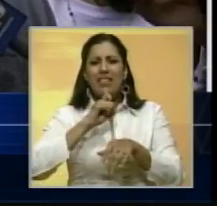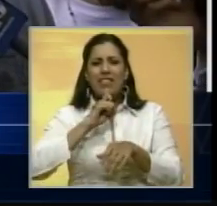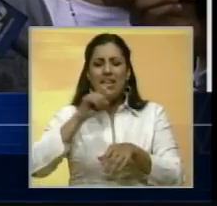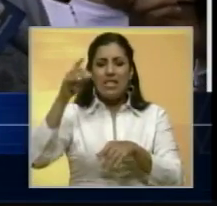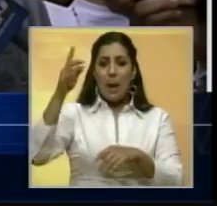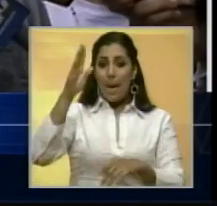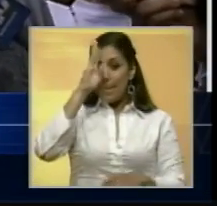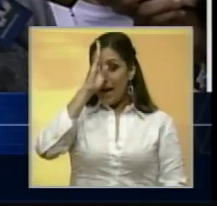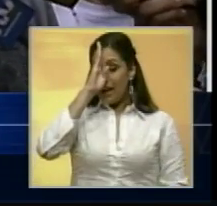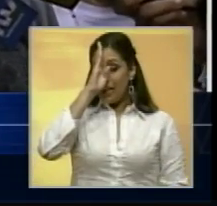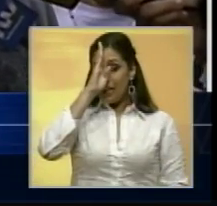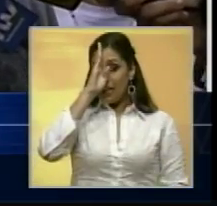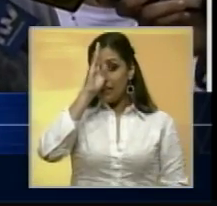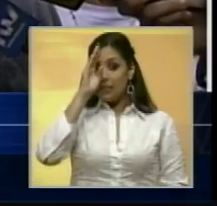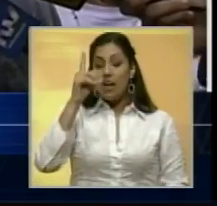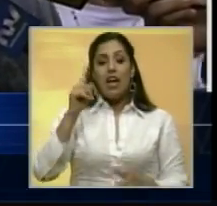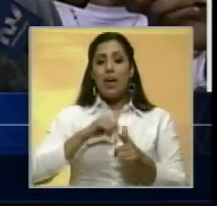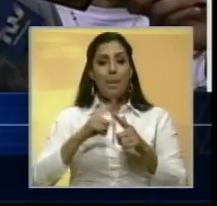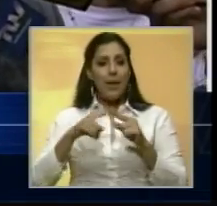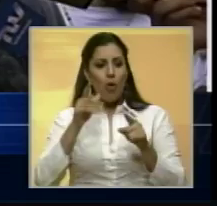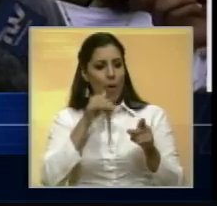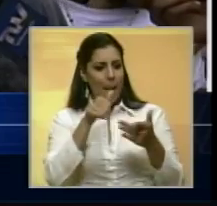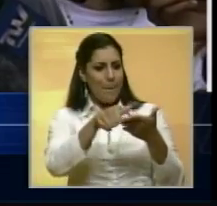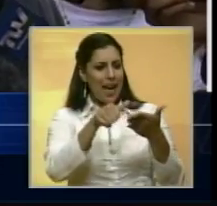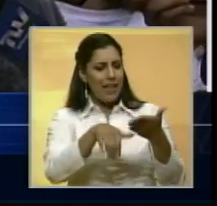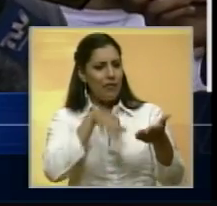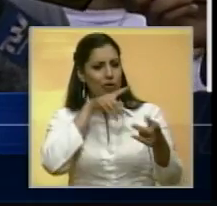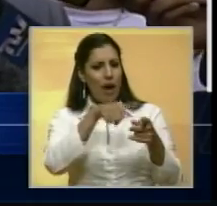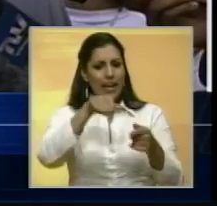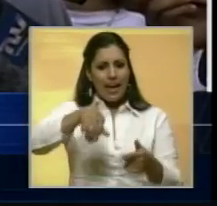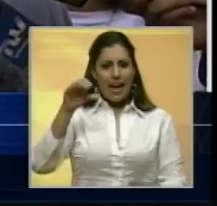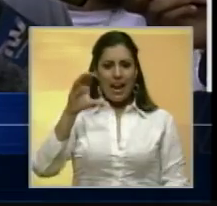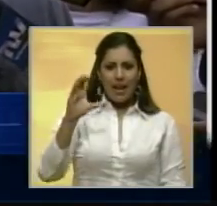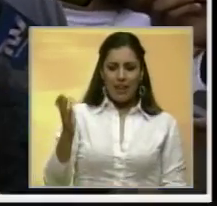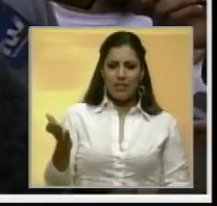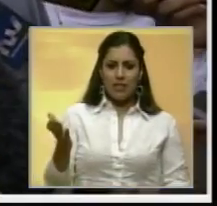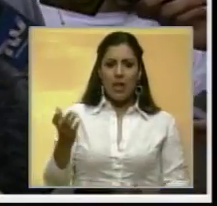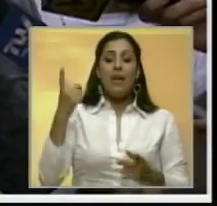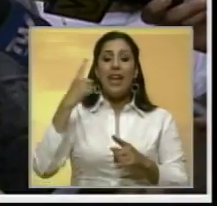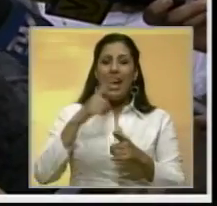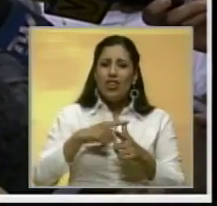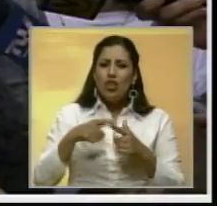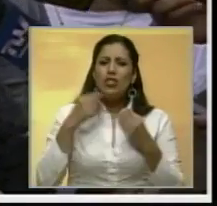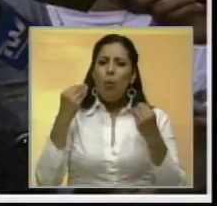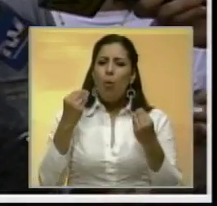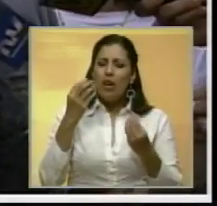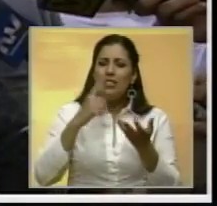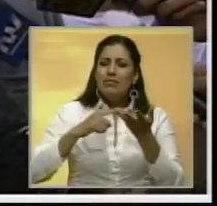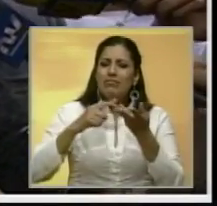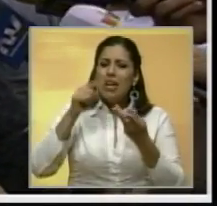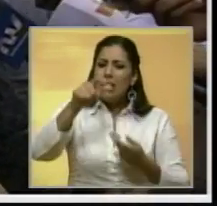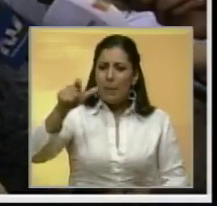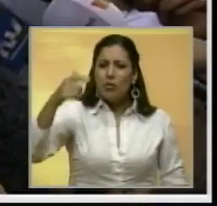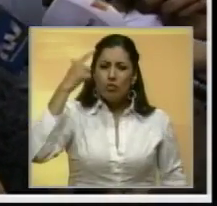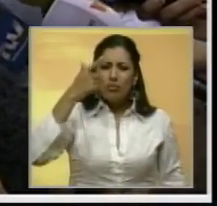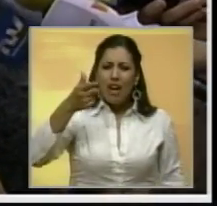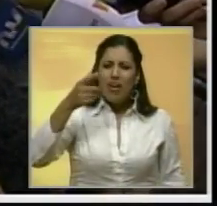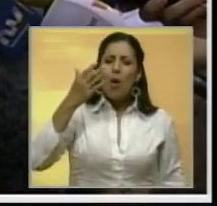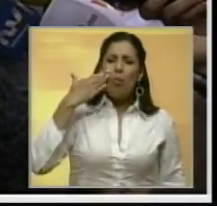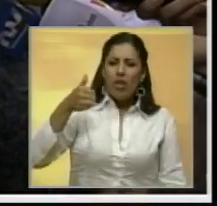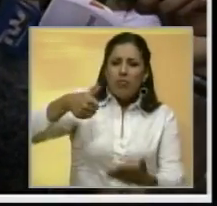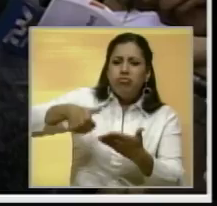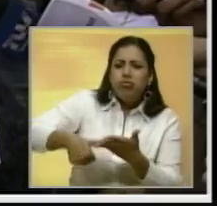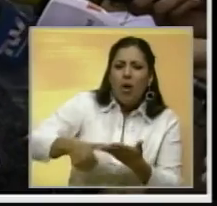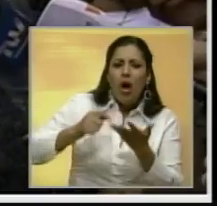en Barinas, y no había máquinas suficientes en la capital del estado. Ustedes saben cuánta gente se pudo validar